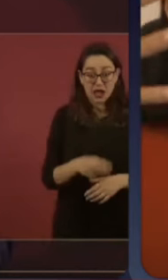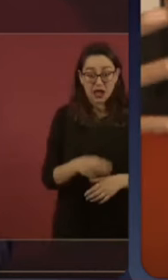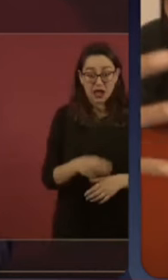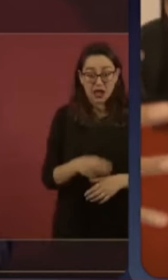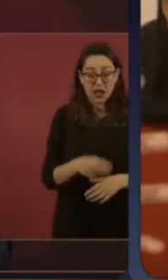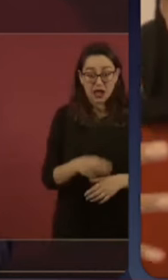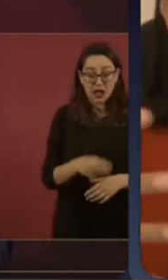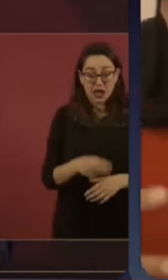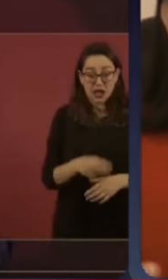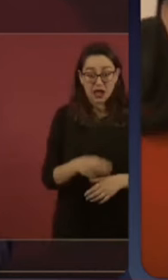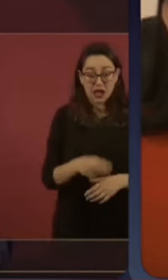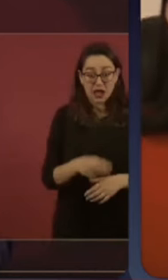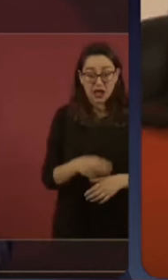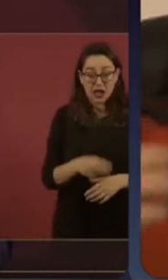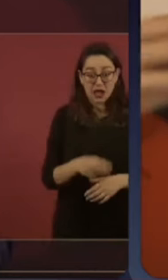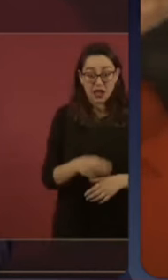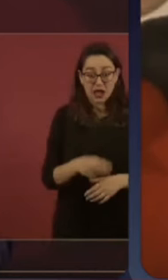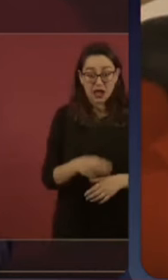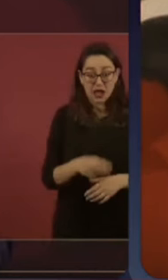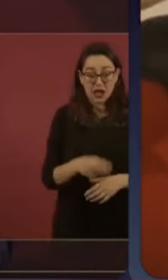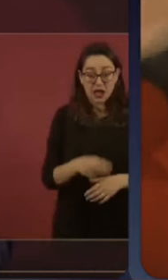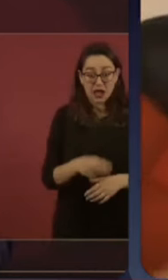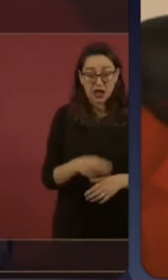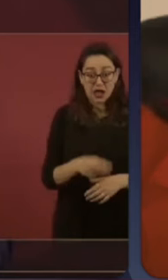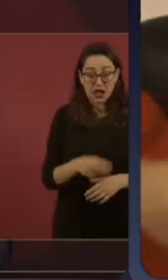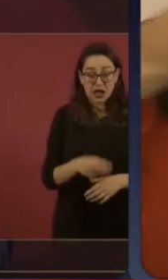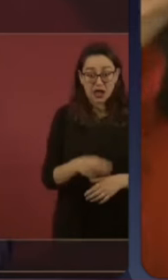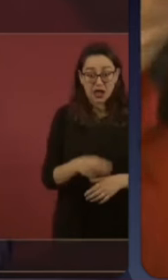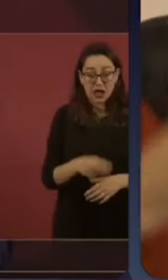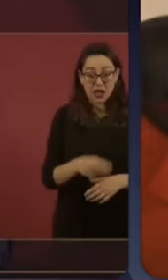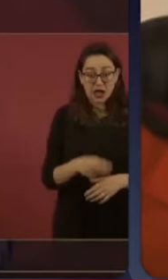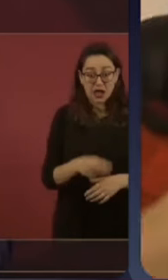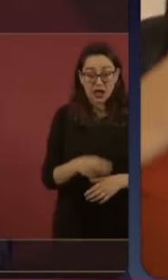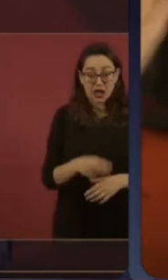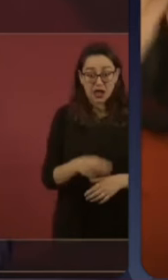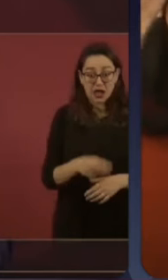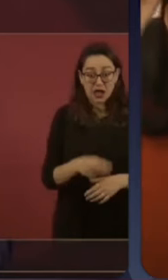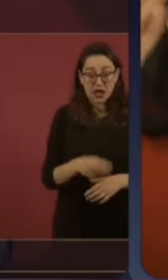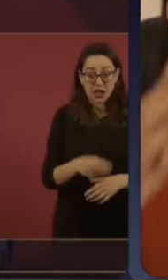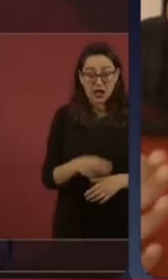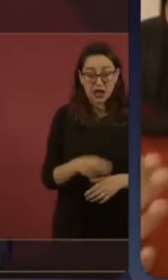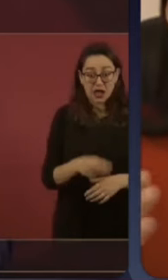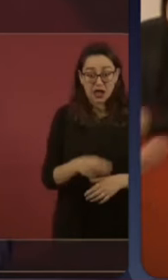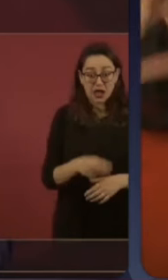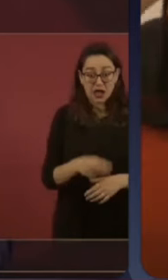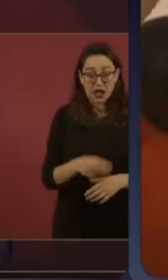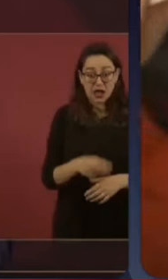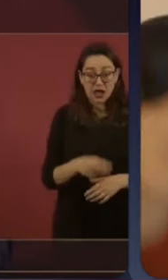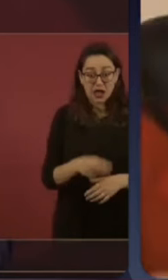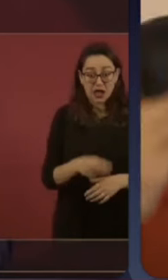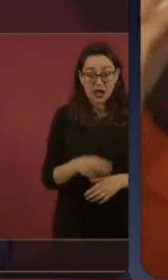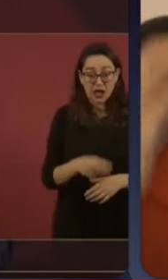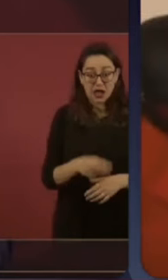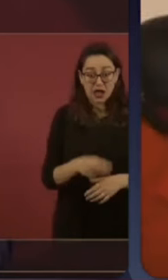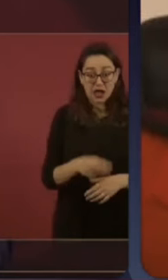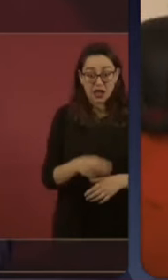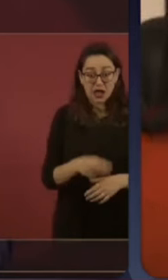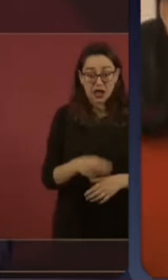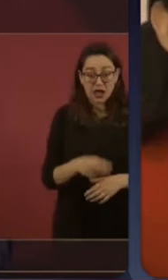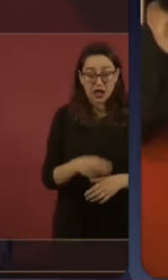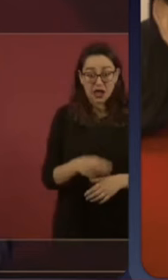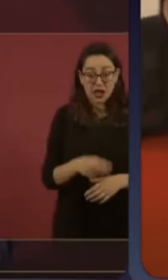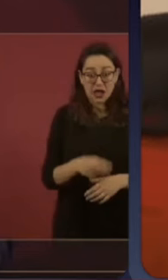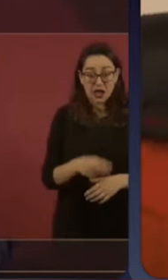roca o concreto, y bueno, no quedó bien y cayó, pero afortunadamente ninguna vida